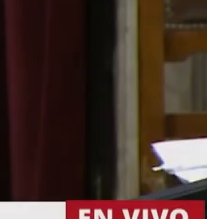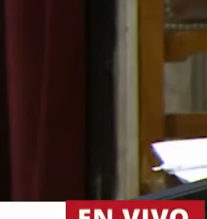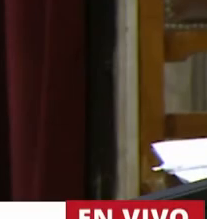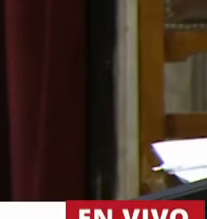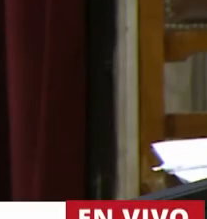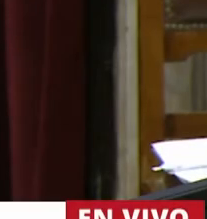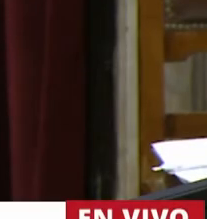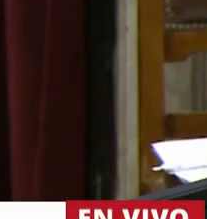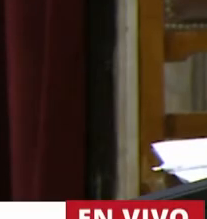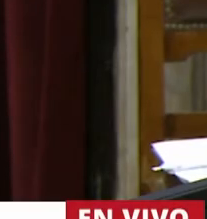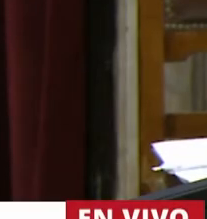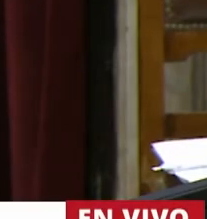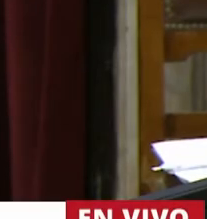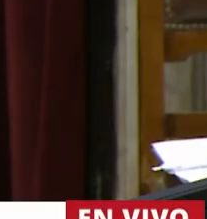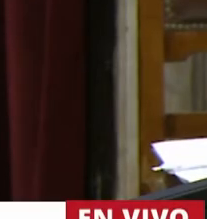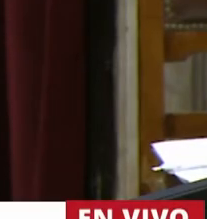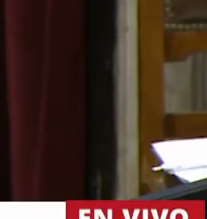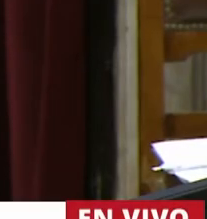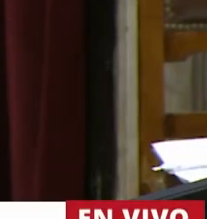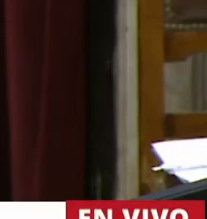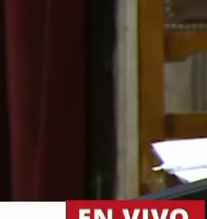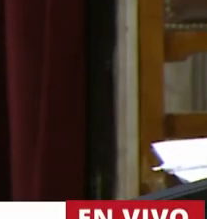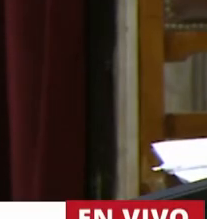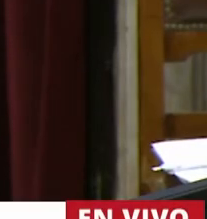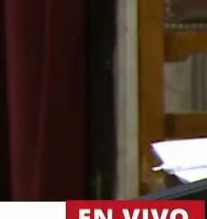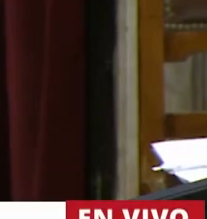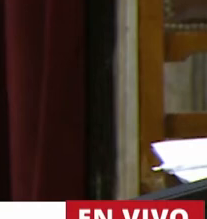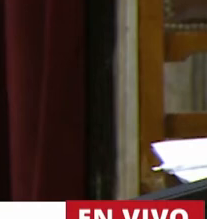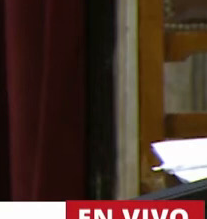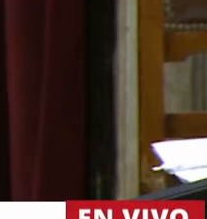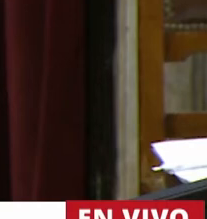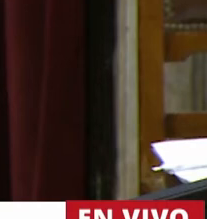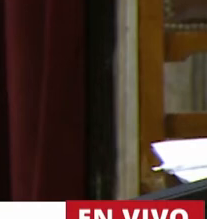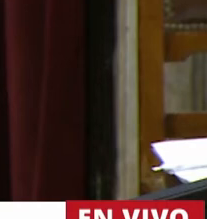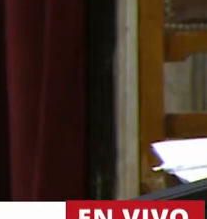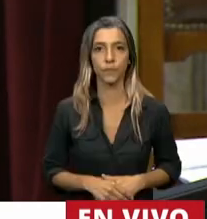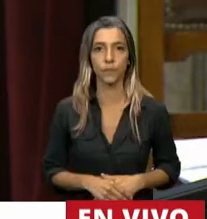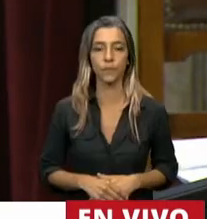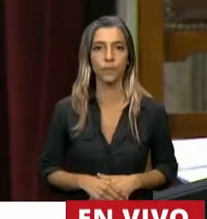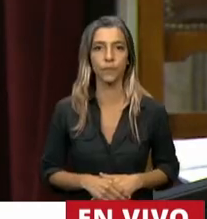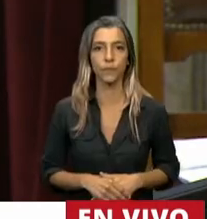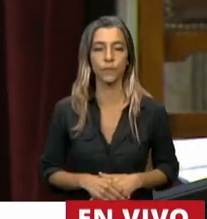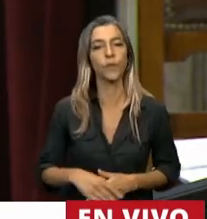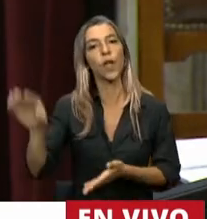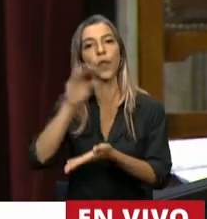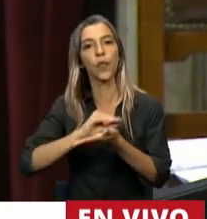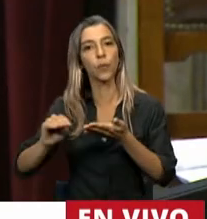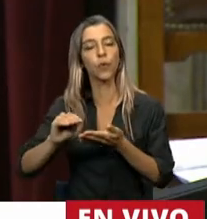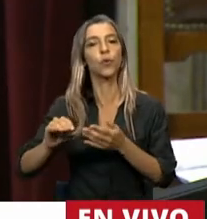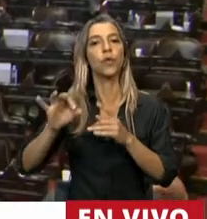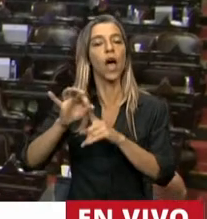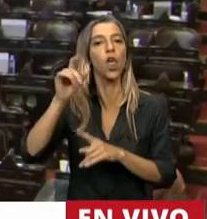Tiene la palabra el diputado Ketglas Fabio José. Y después viene la diputada Madsen Lorena.